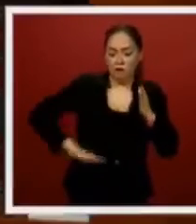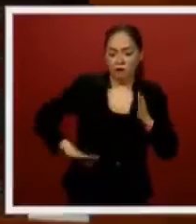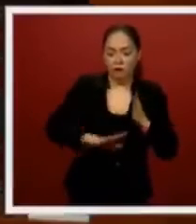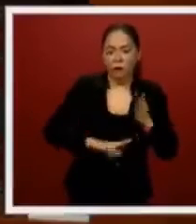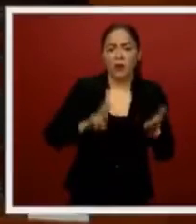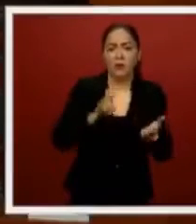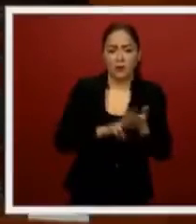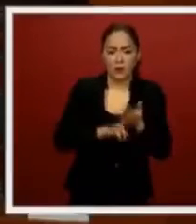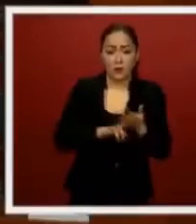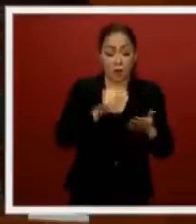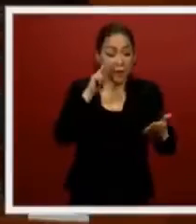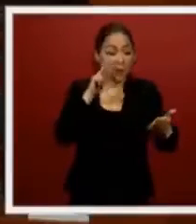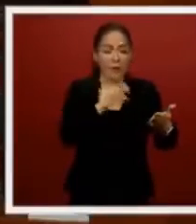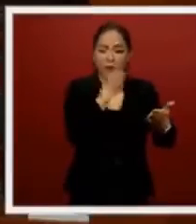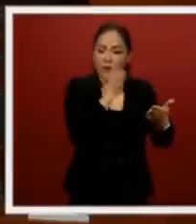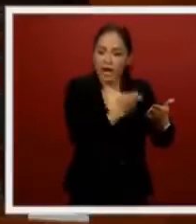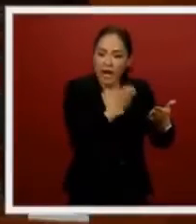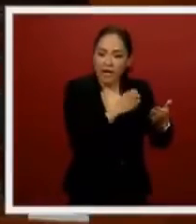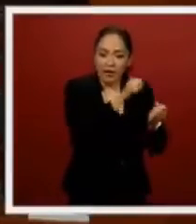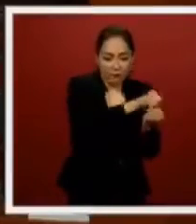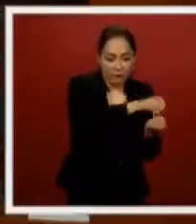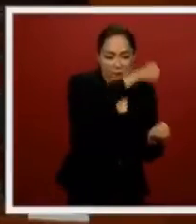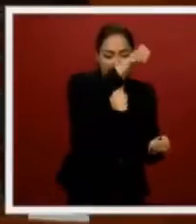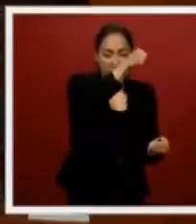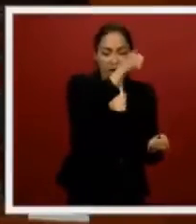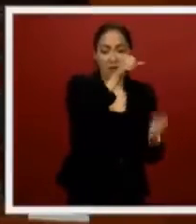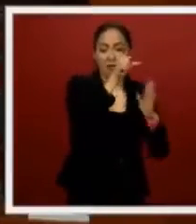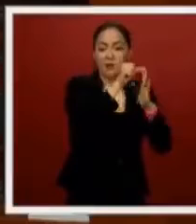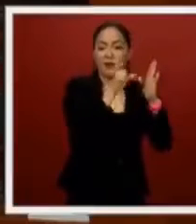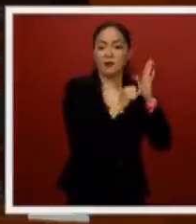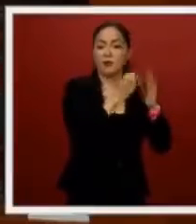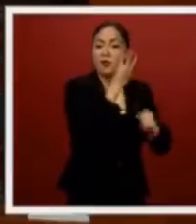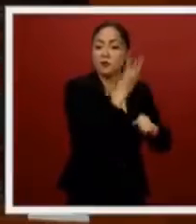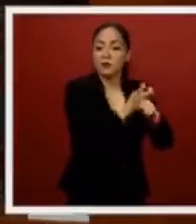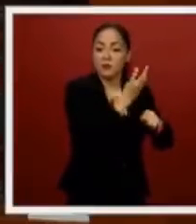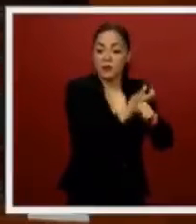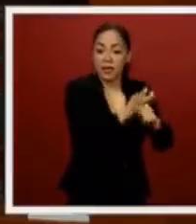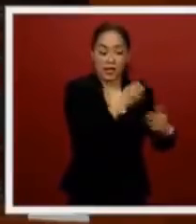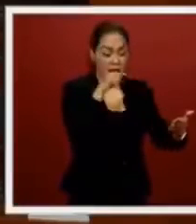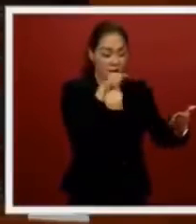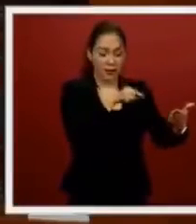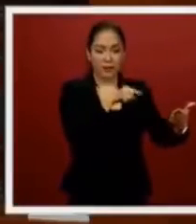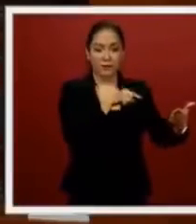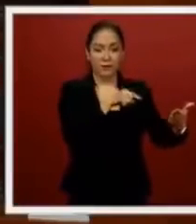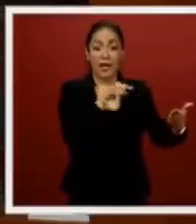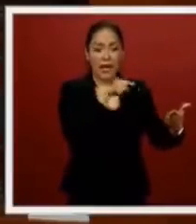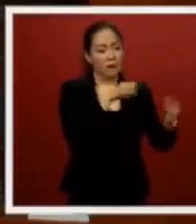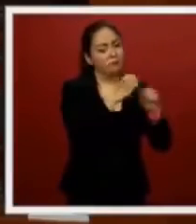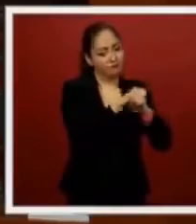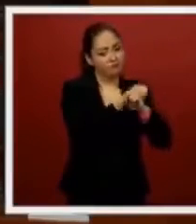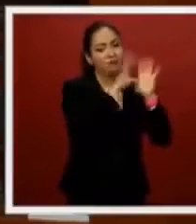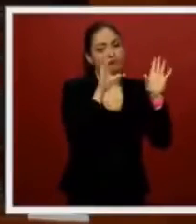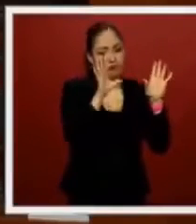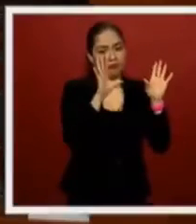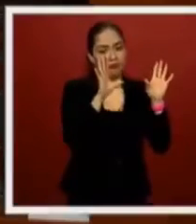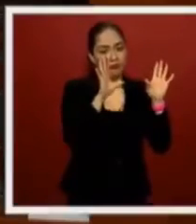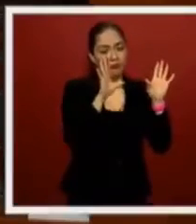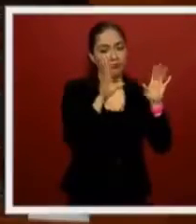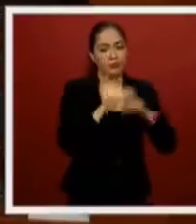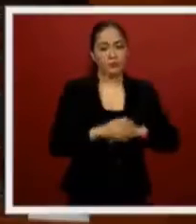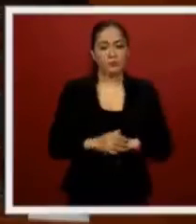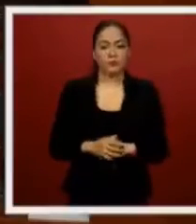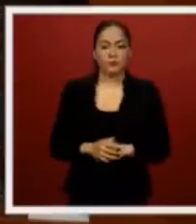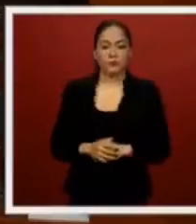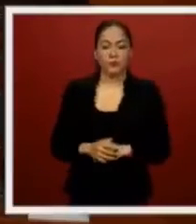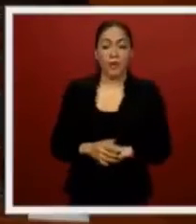esto está en el artículo 3º constitucional. ¿Sí? El artículo 3º constitucional es muy claro. Y es